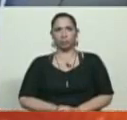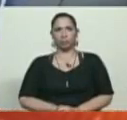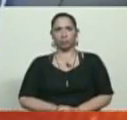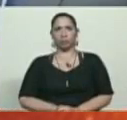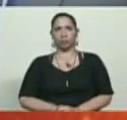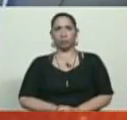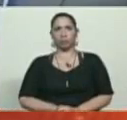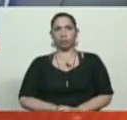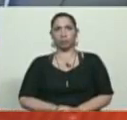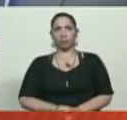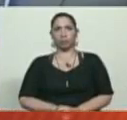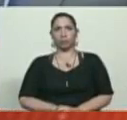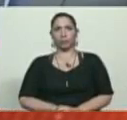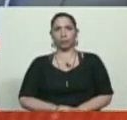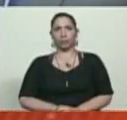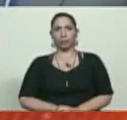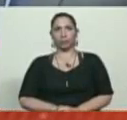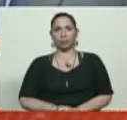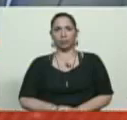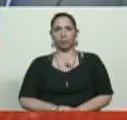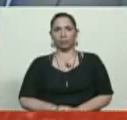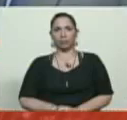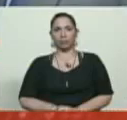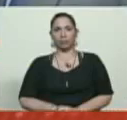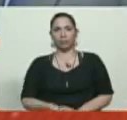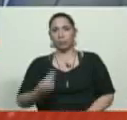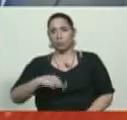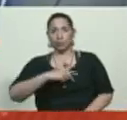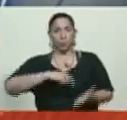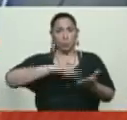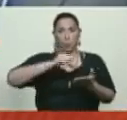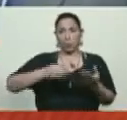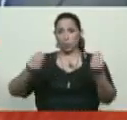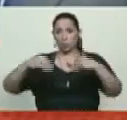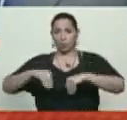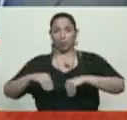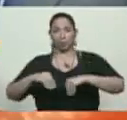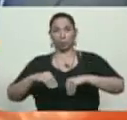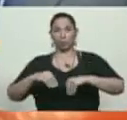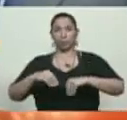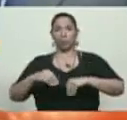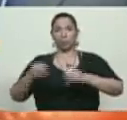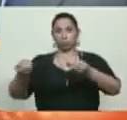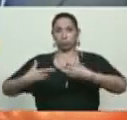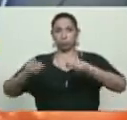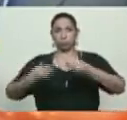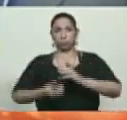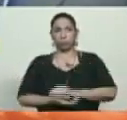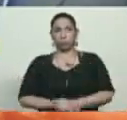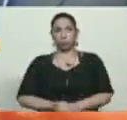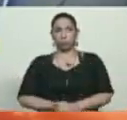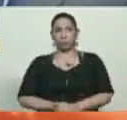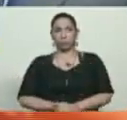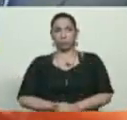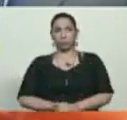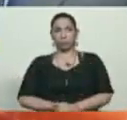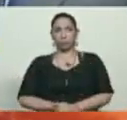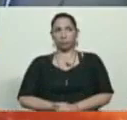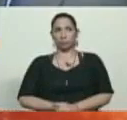empresas que tienen nuestros contratos de suministro, pero a la vez queremos proteger a